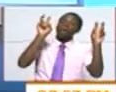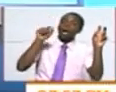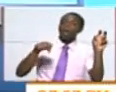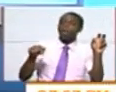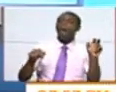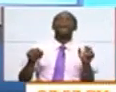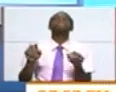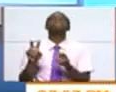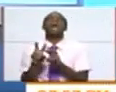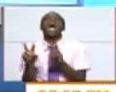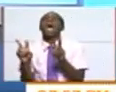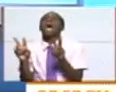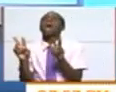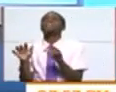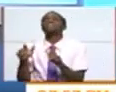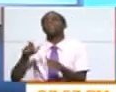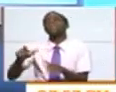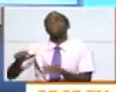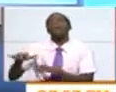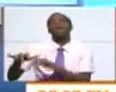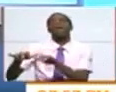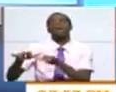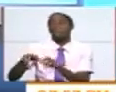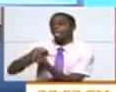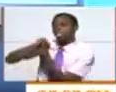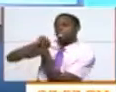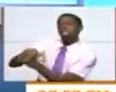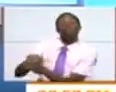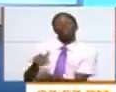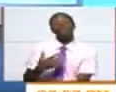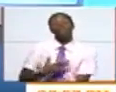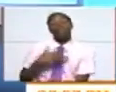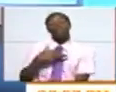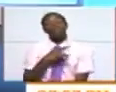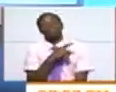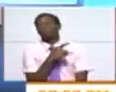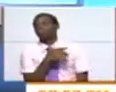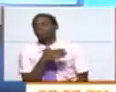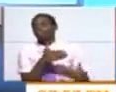pacíficos, ya es hora de comenzar a preocuparse. Ya las condiciones están dadas para que